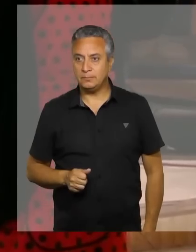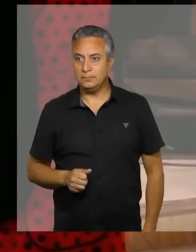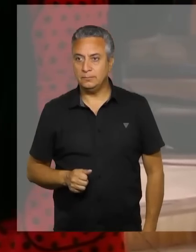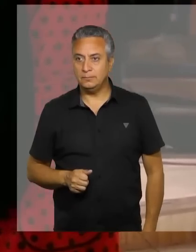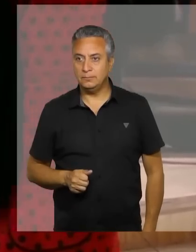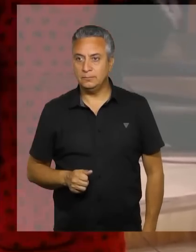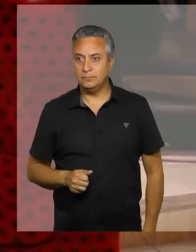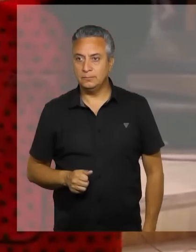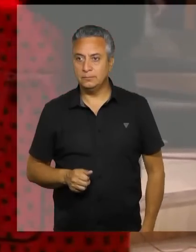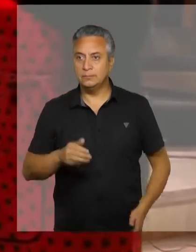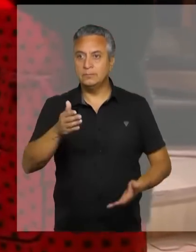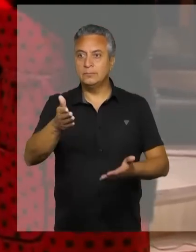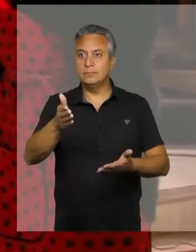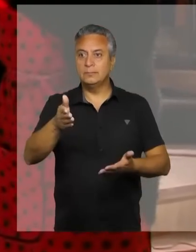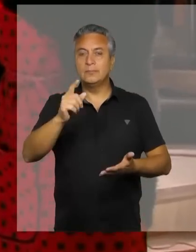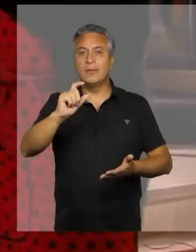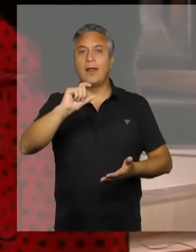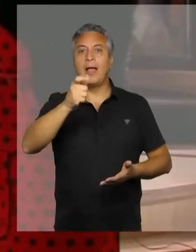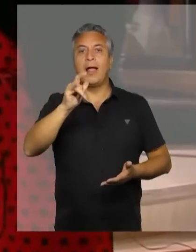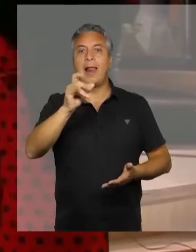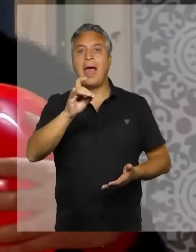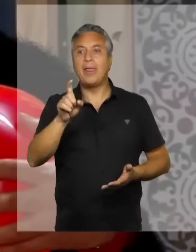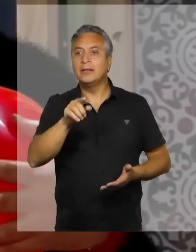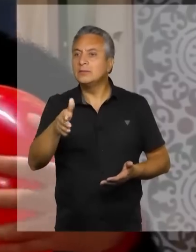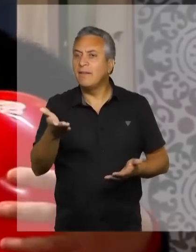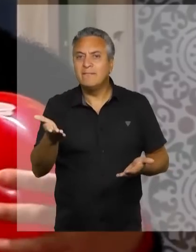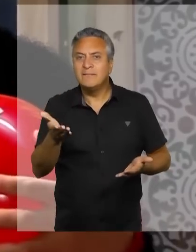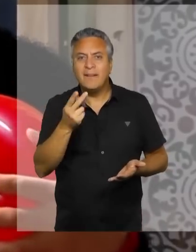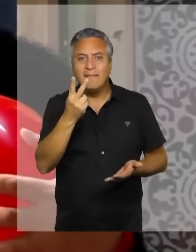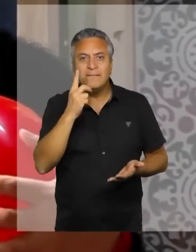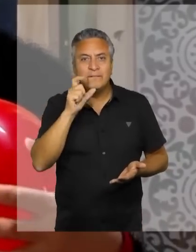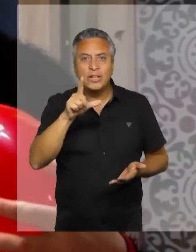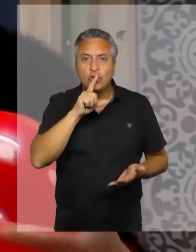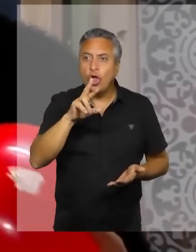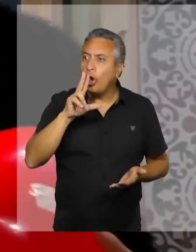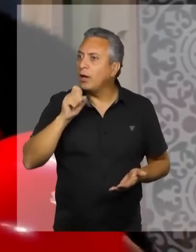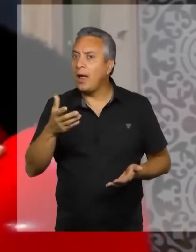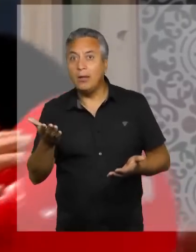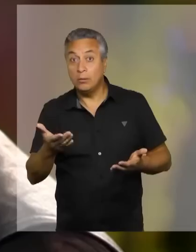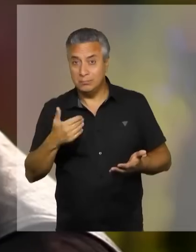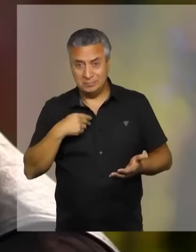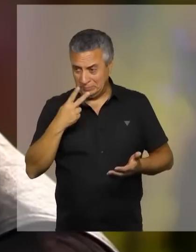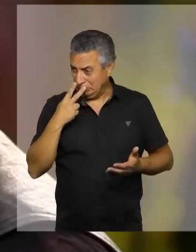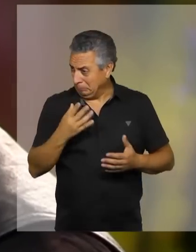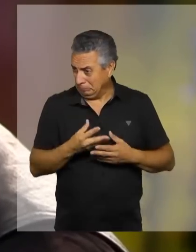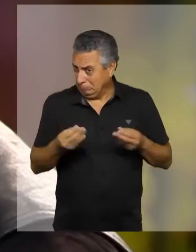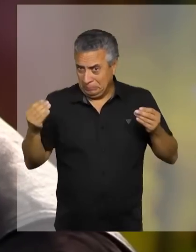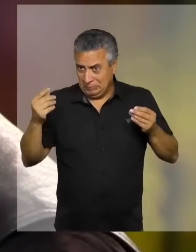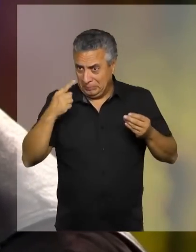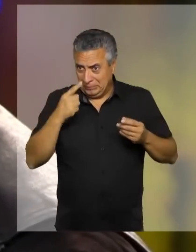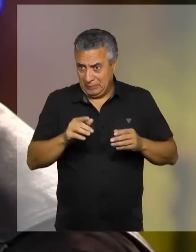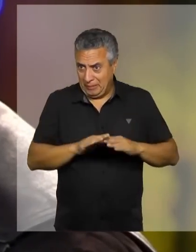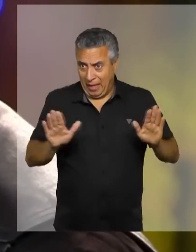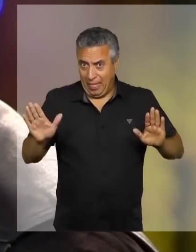Oye, Gladys. ¿Mm? ¿Y la Victoria? No la he visto para nada. Sí.